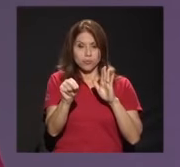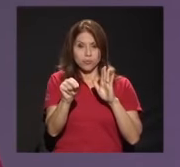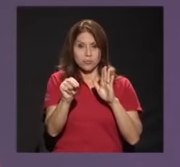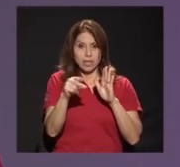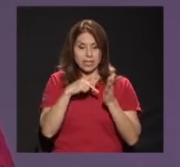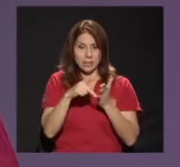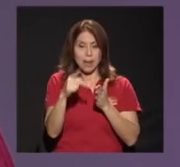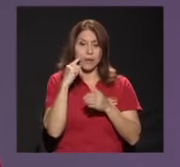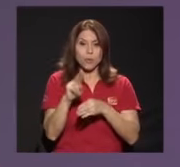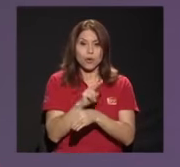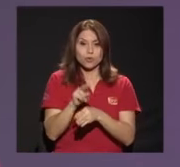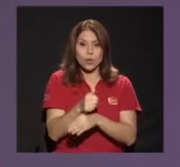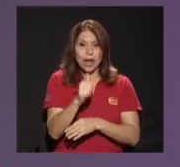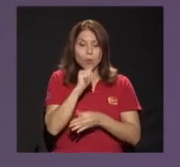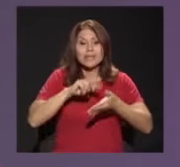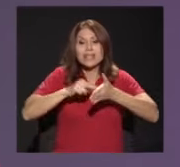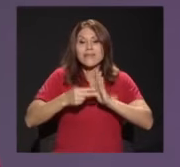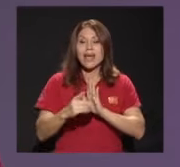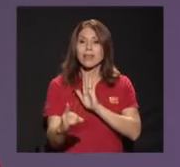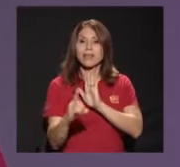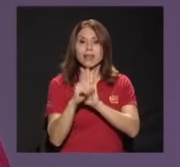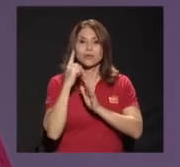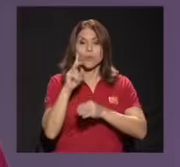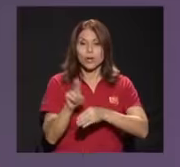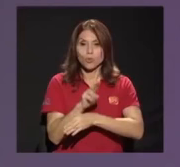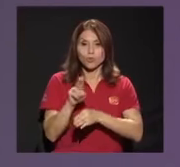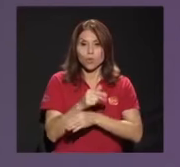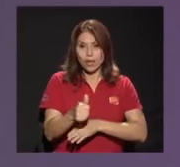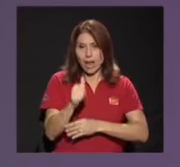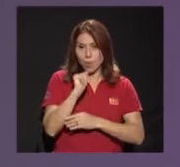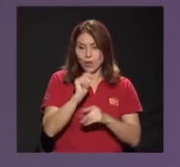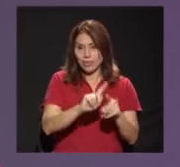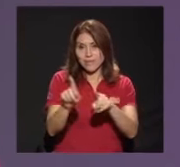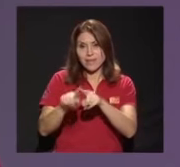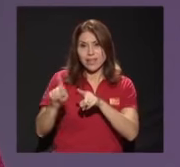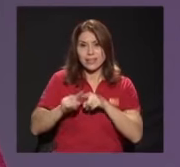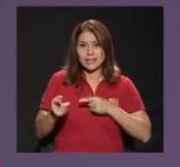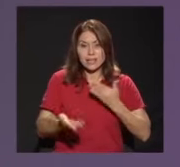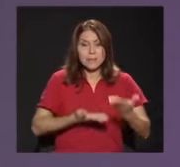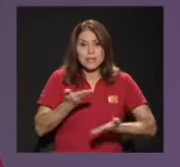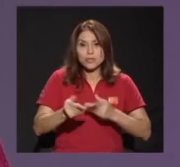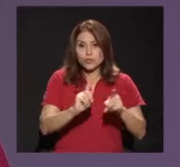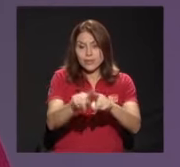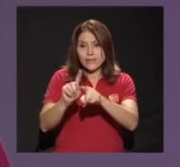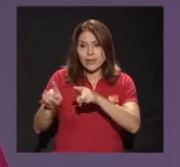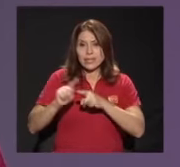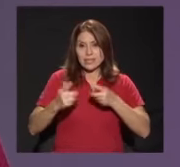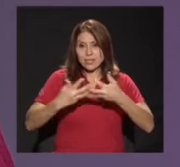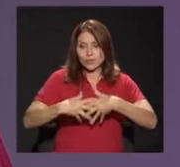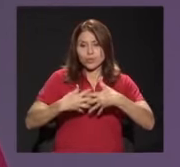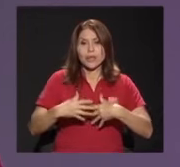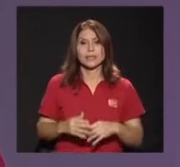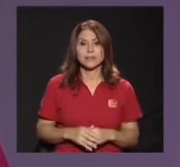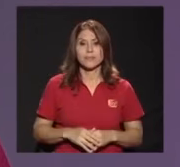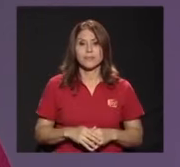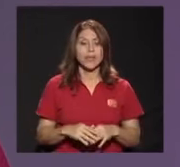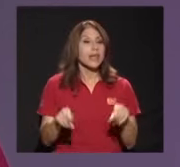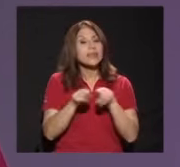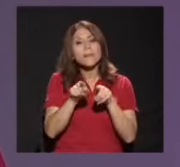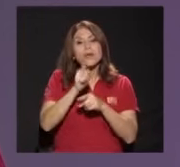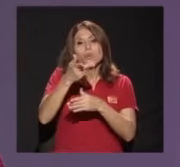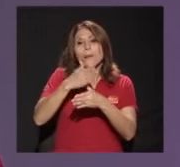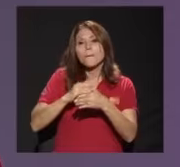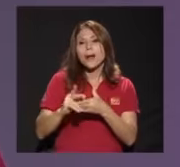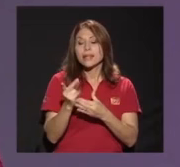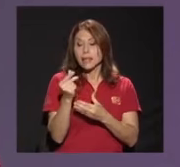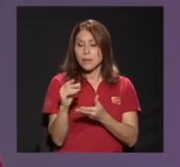agua en los diferentes, digamos, servicios e industrias. Otra parte va a ser de presupuesto